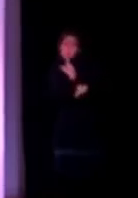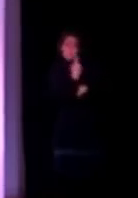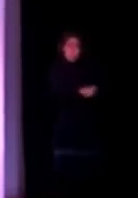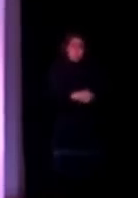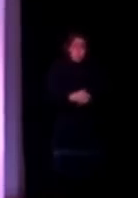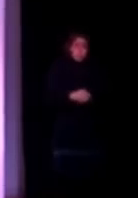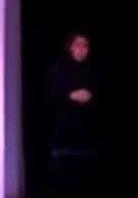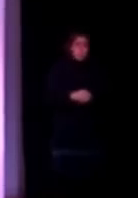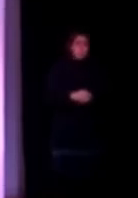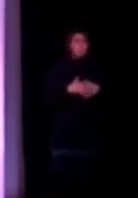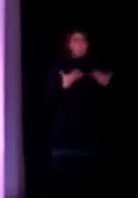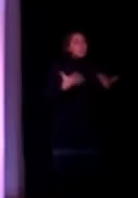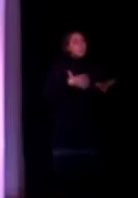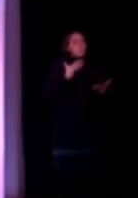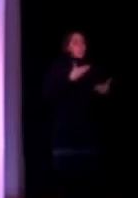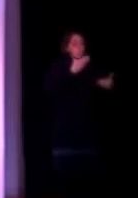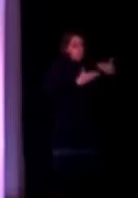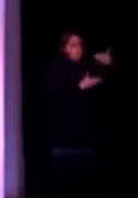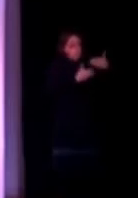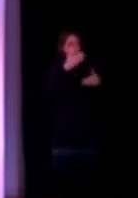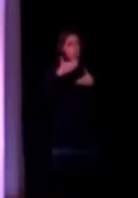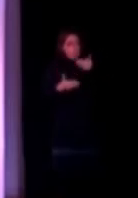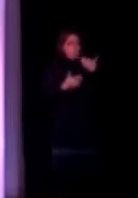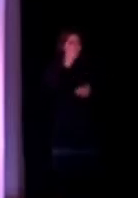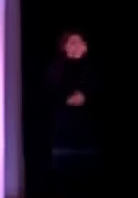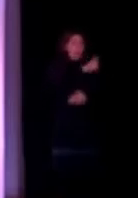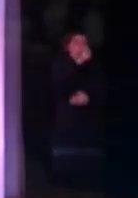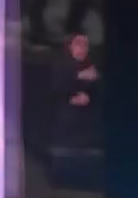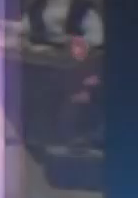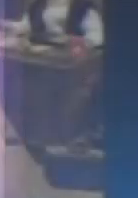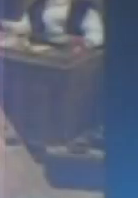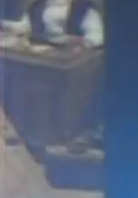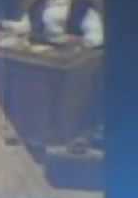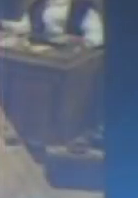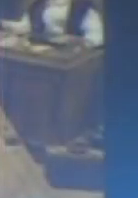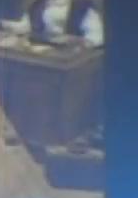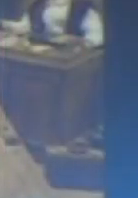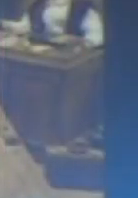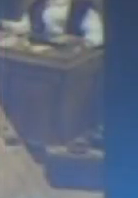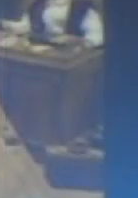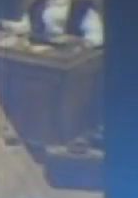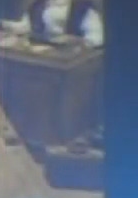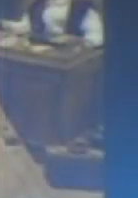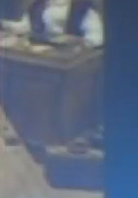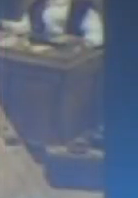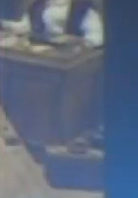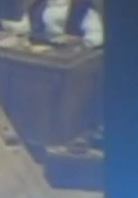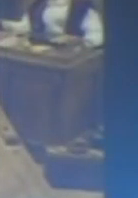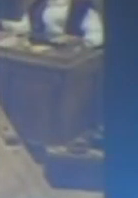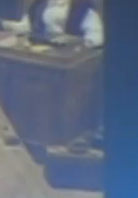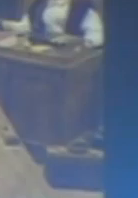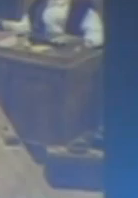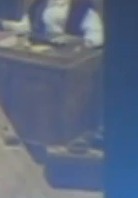posible que tenga una necesidad de apoyo educativo. Porque en un momento a Carmen le ha fallecido el